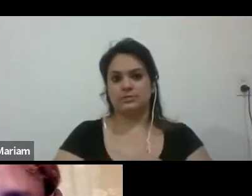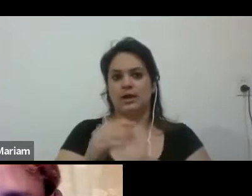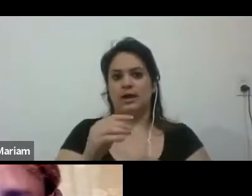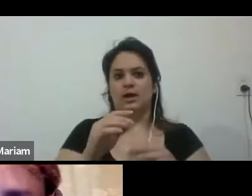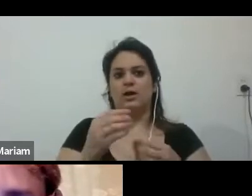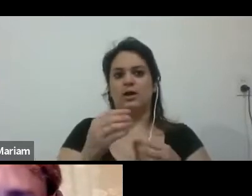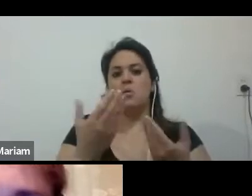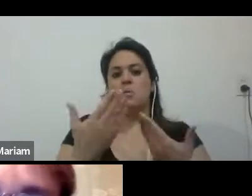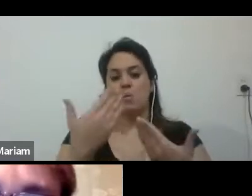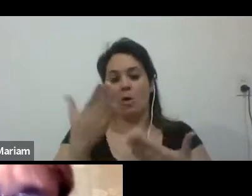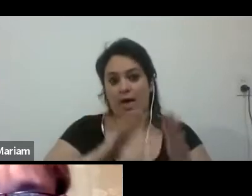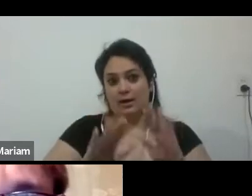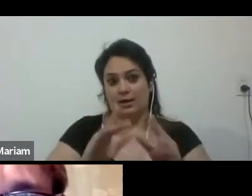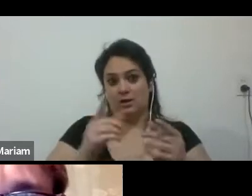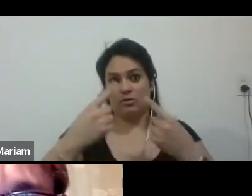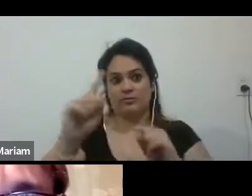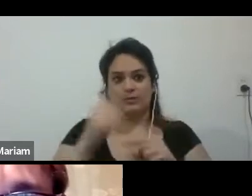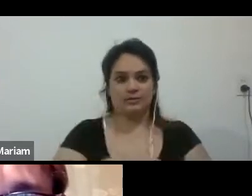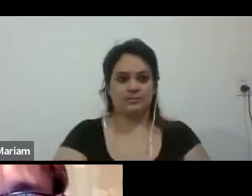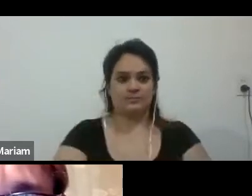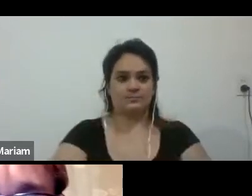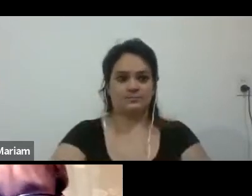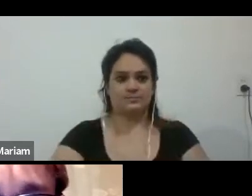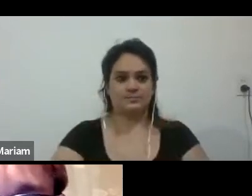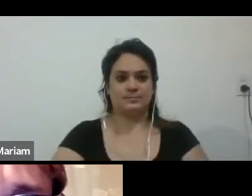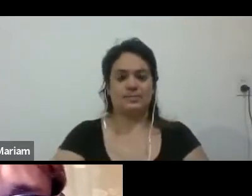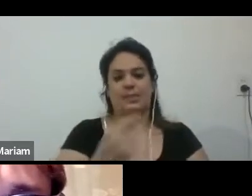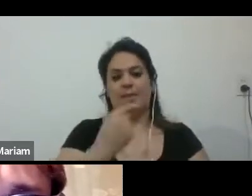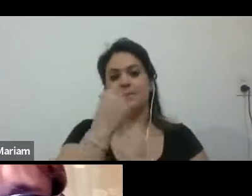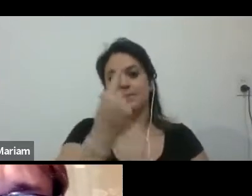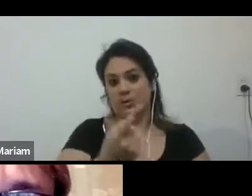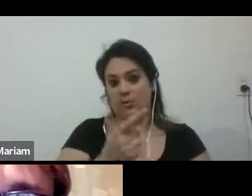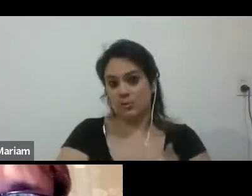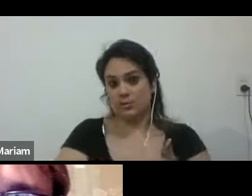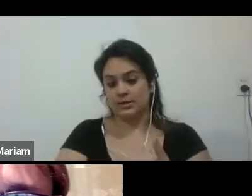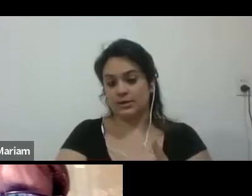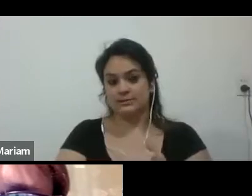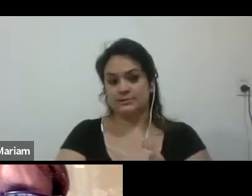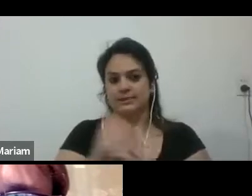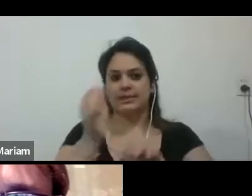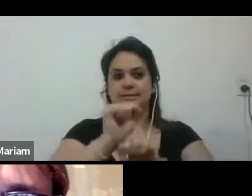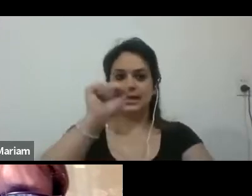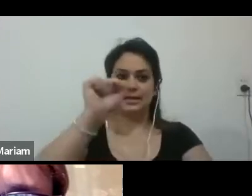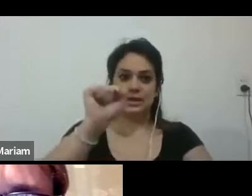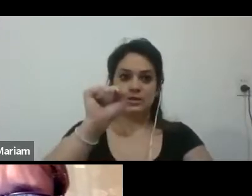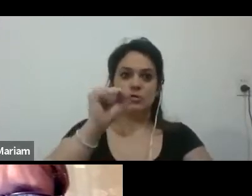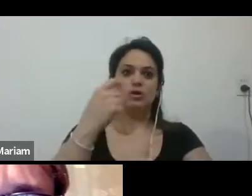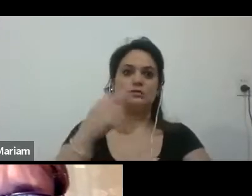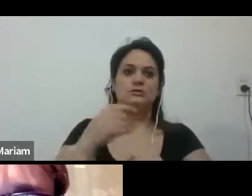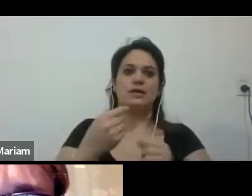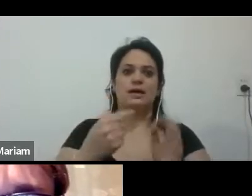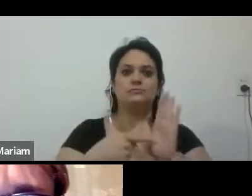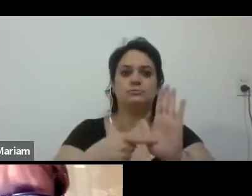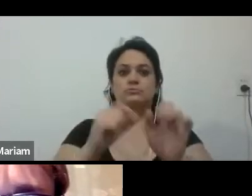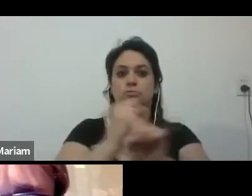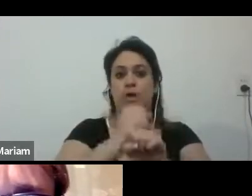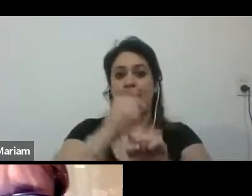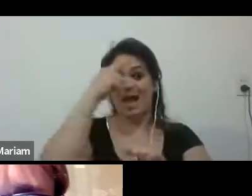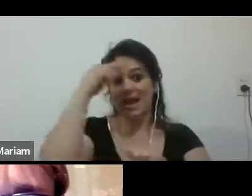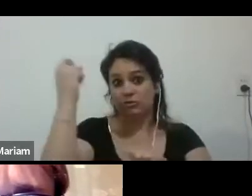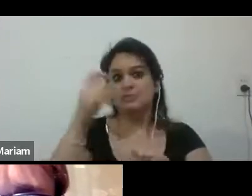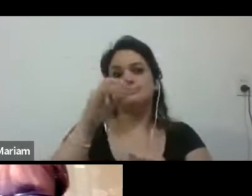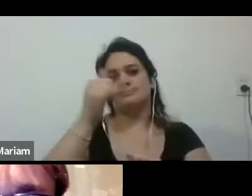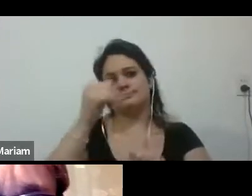manera está bueno nos preguntan el si el título tiene validez nacional si tiene varias nacional es un